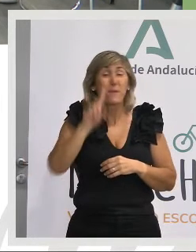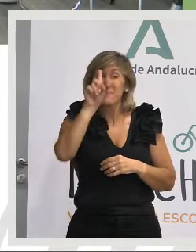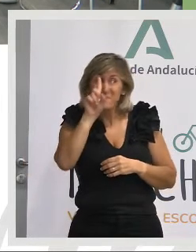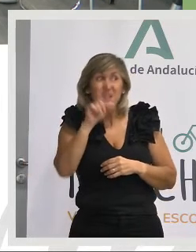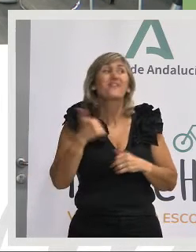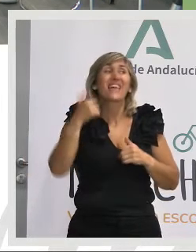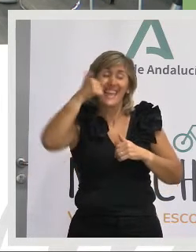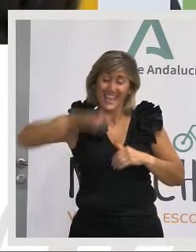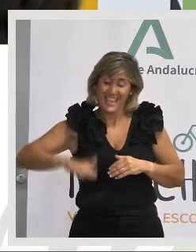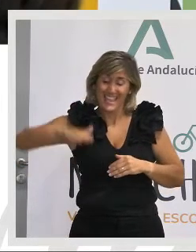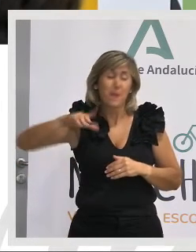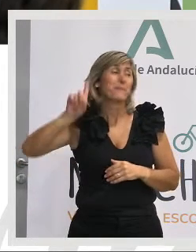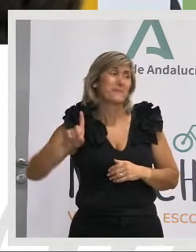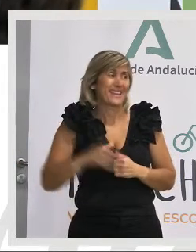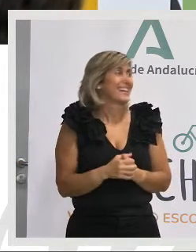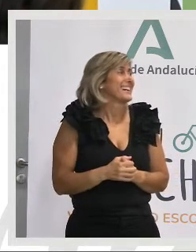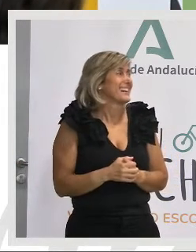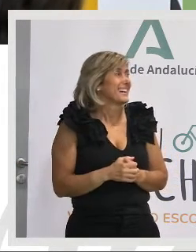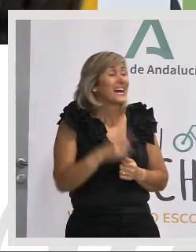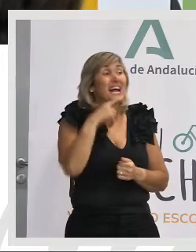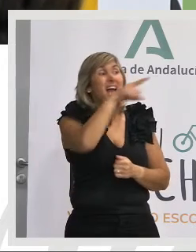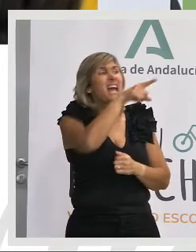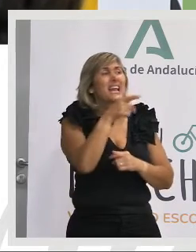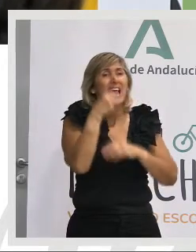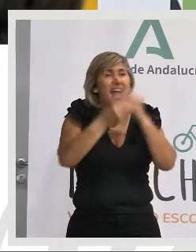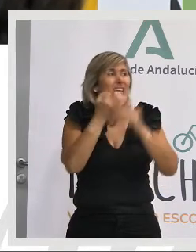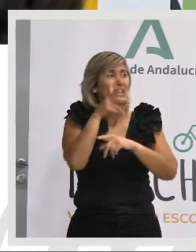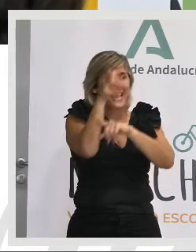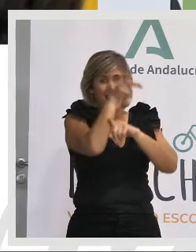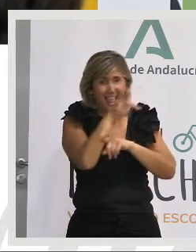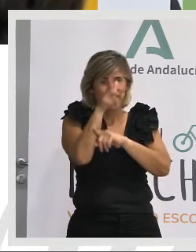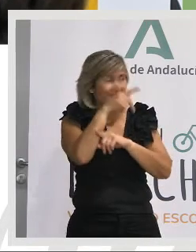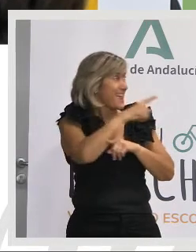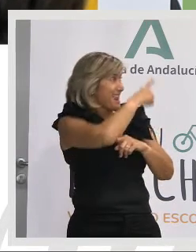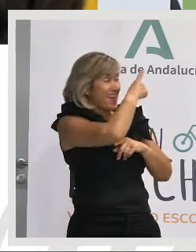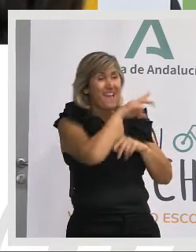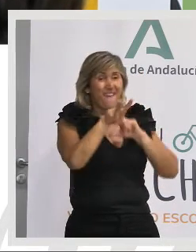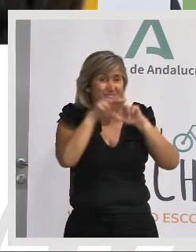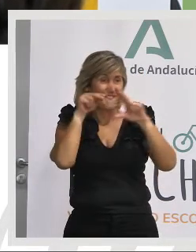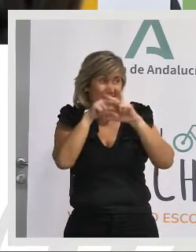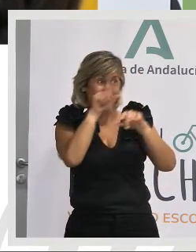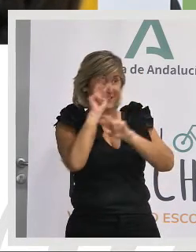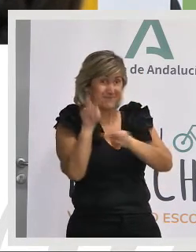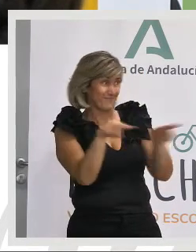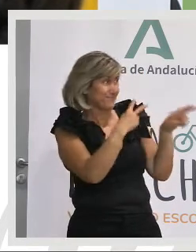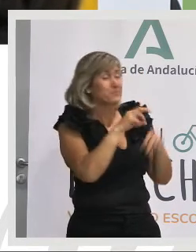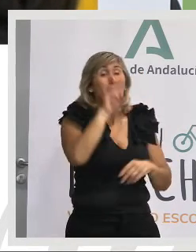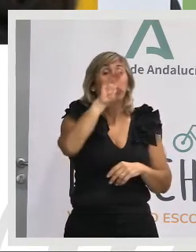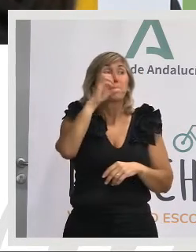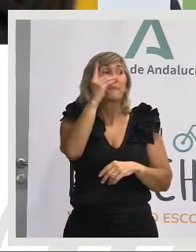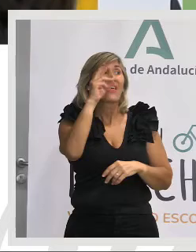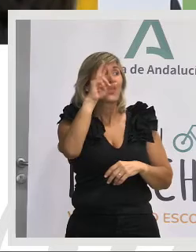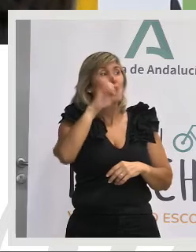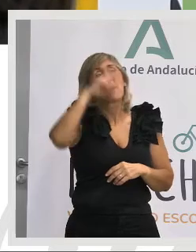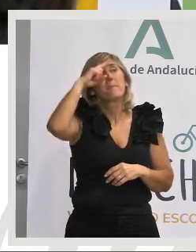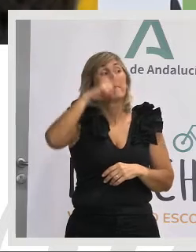de primero de primaria, por haber grabado el vídeo que acabáis de ver, a Pedro, el padre